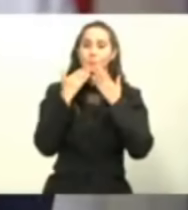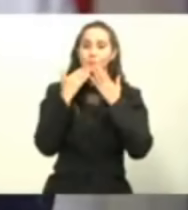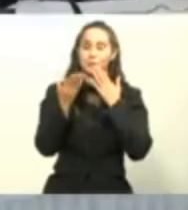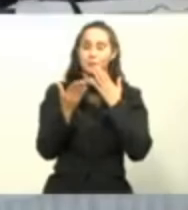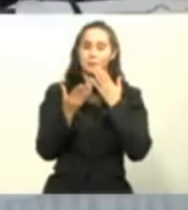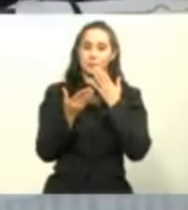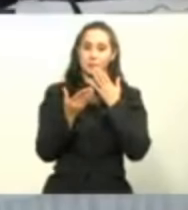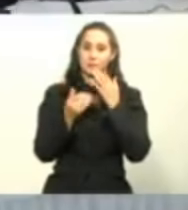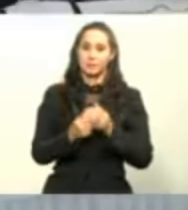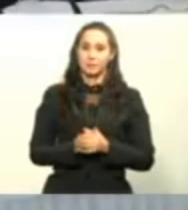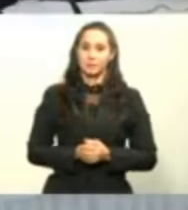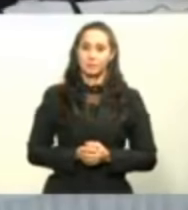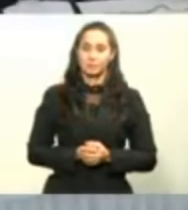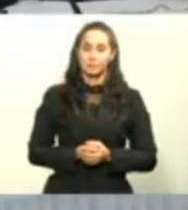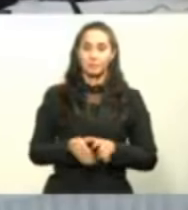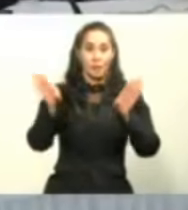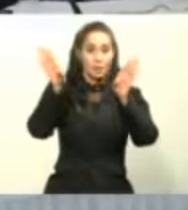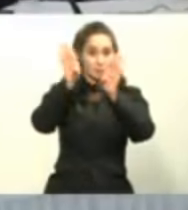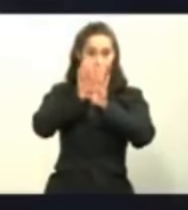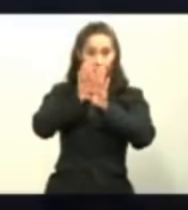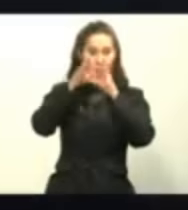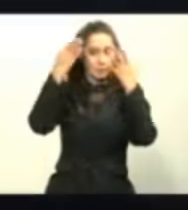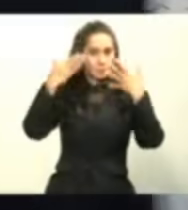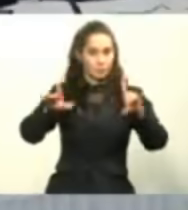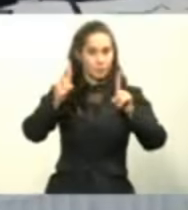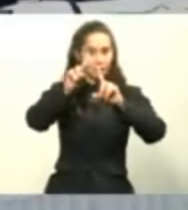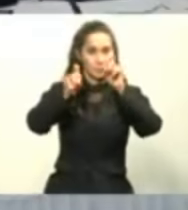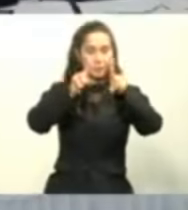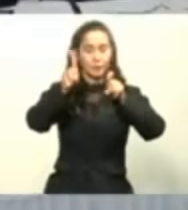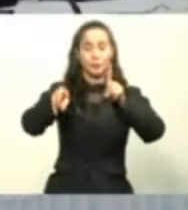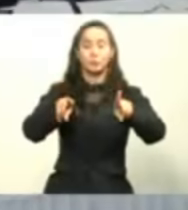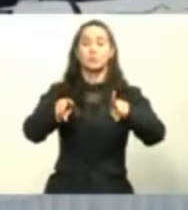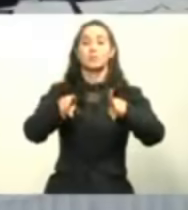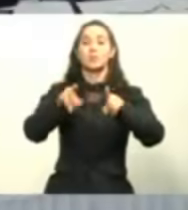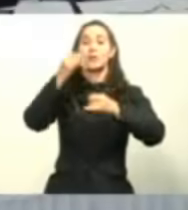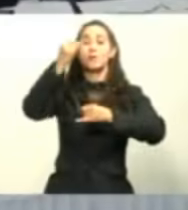Cerrada esta sesión de preguntas y respuestas, culminamos este